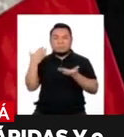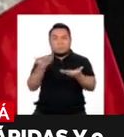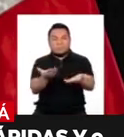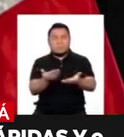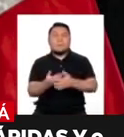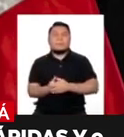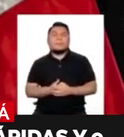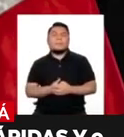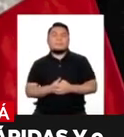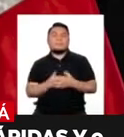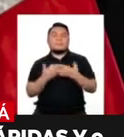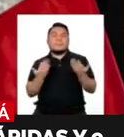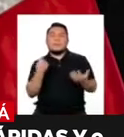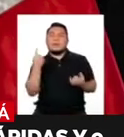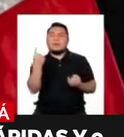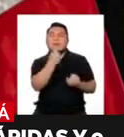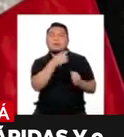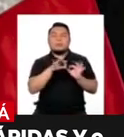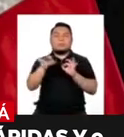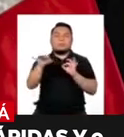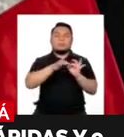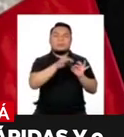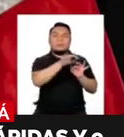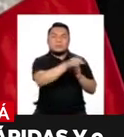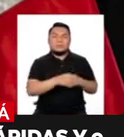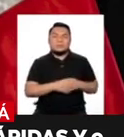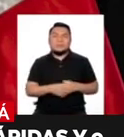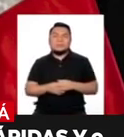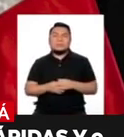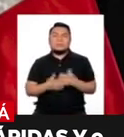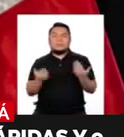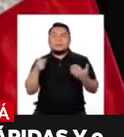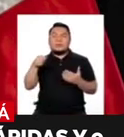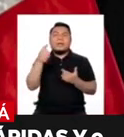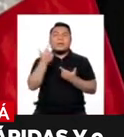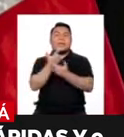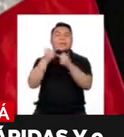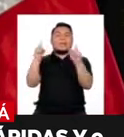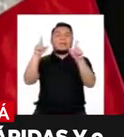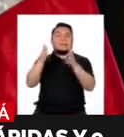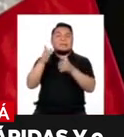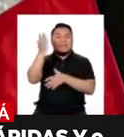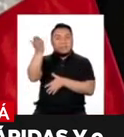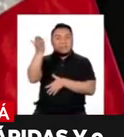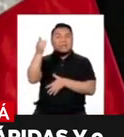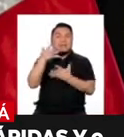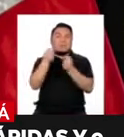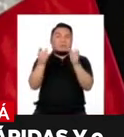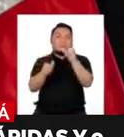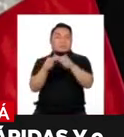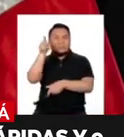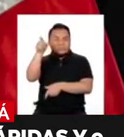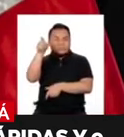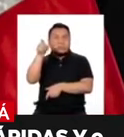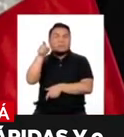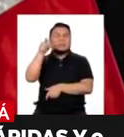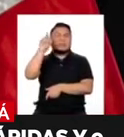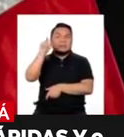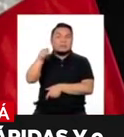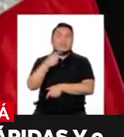¿no? A cada una de las regiones. En La Libertad, que tiene una gran población y